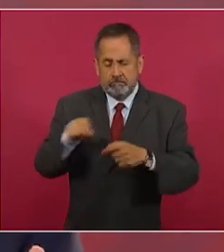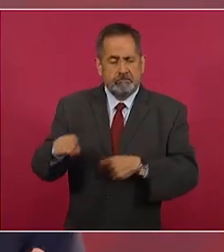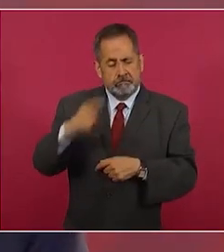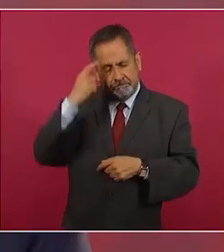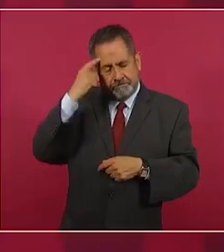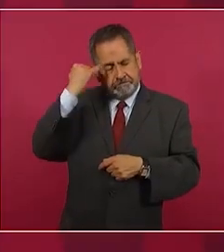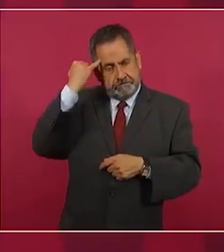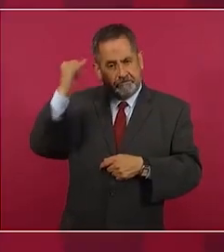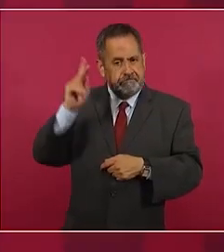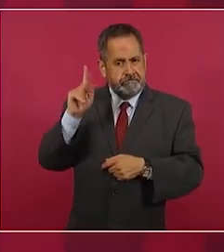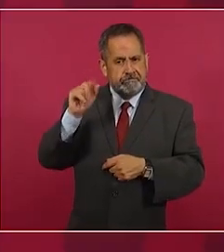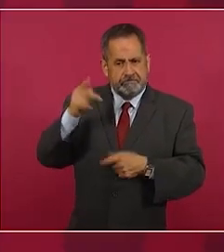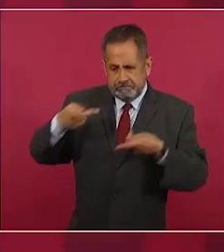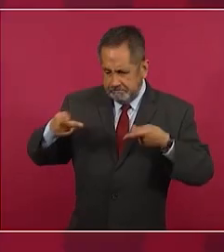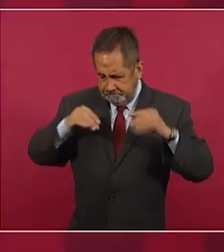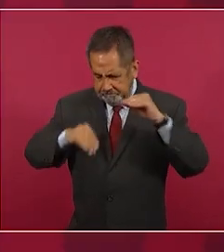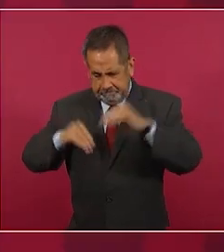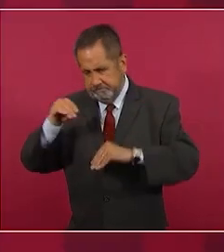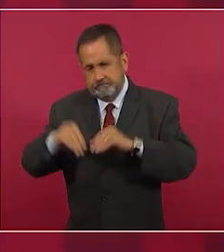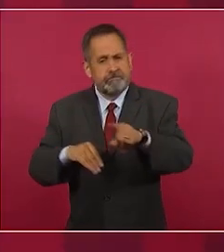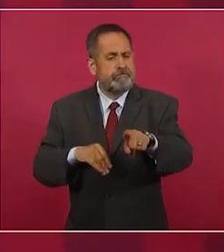y